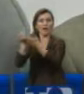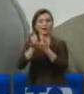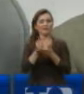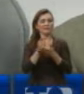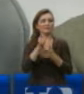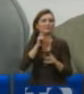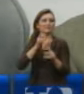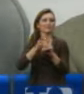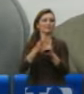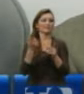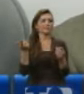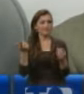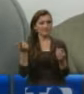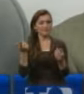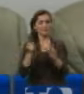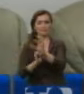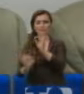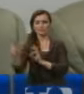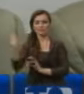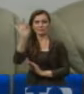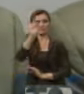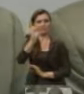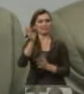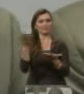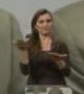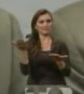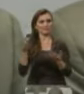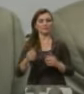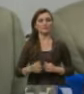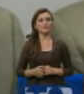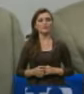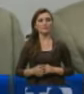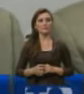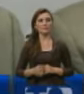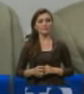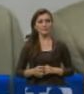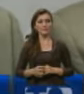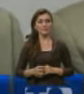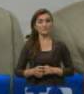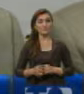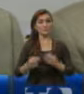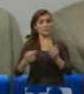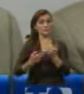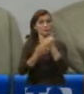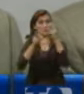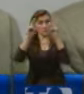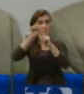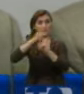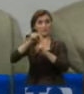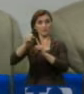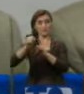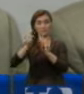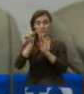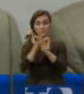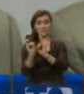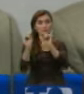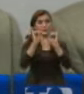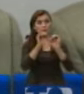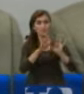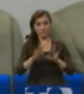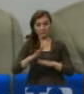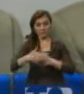adjudicaciones directamente seleccionadas. En este sentido, no solamente se ha reforzado los sistemas informáticos,